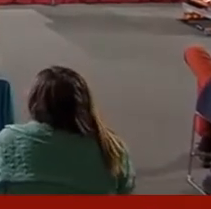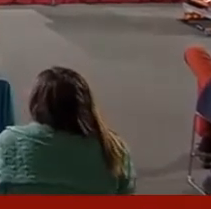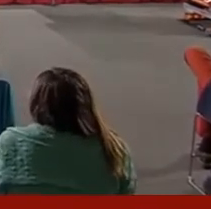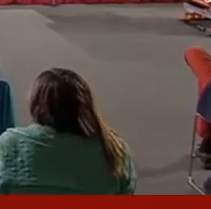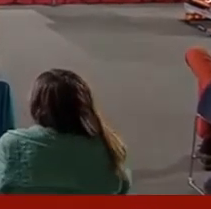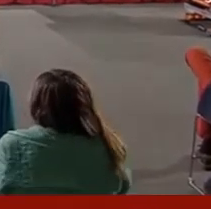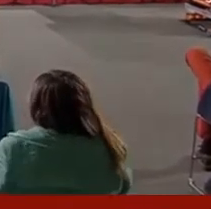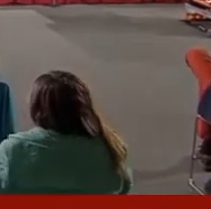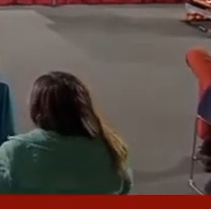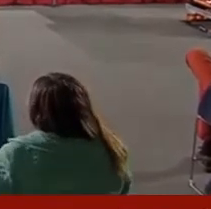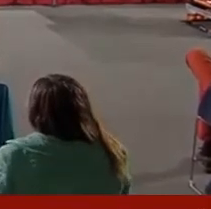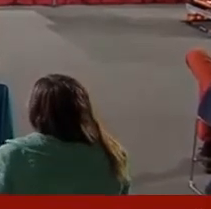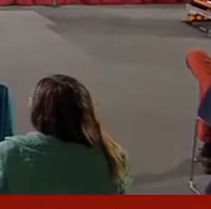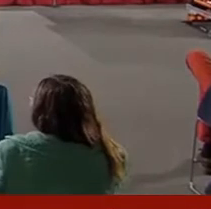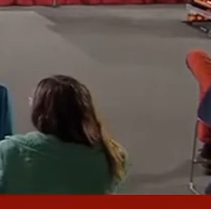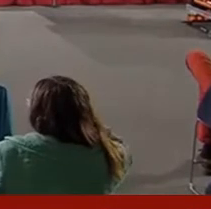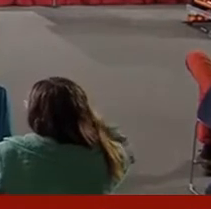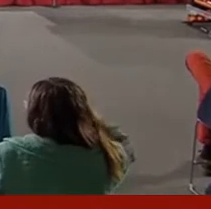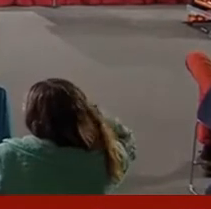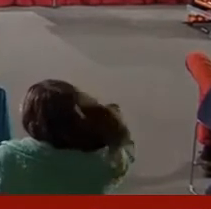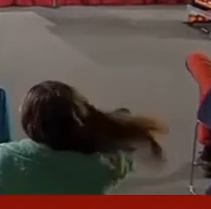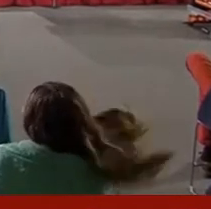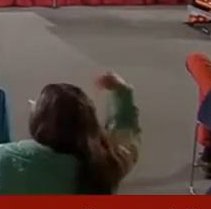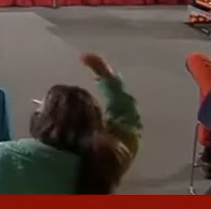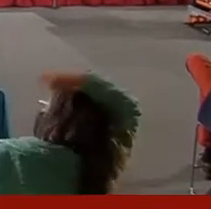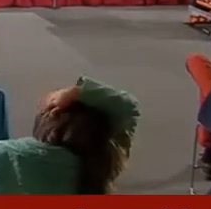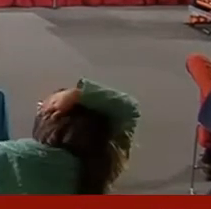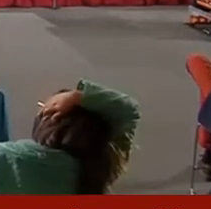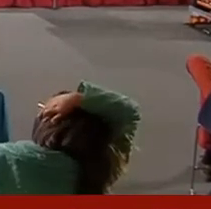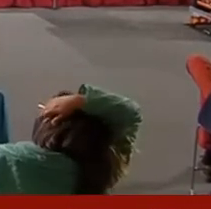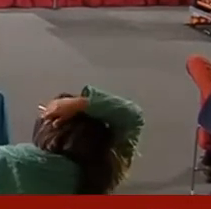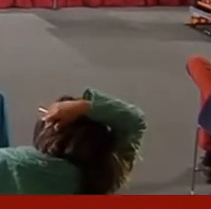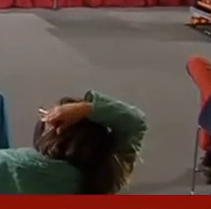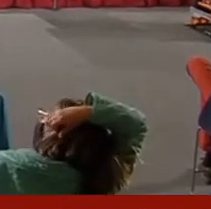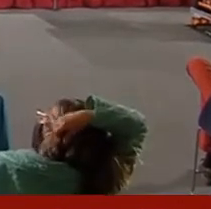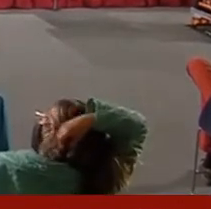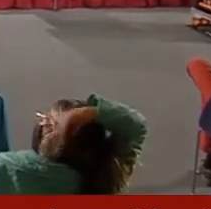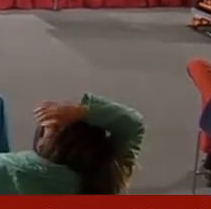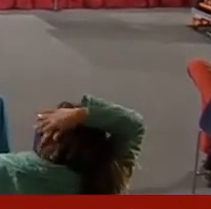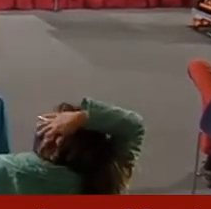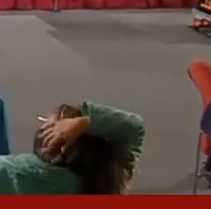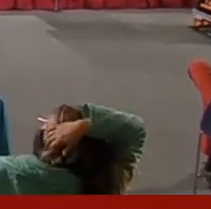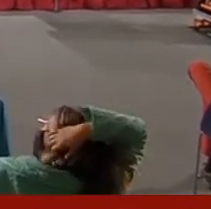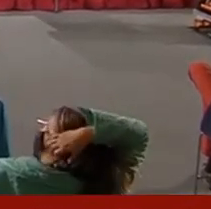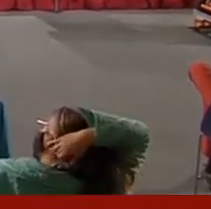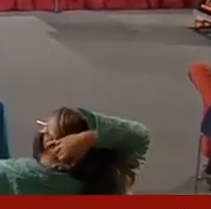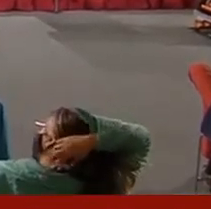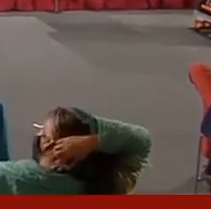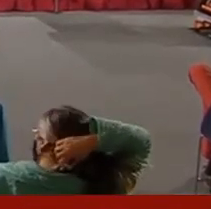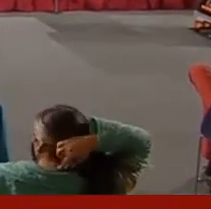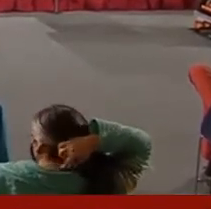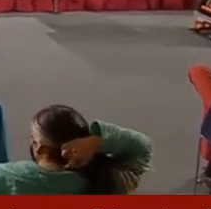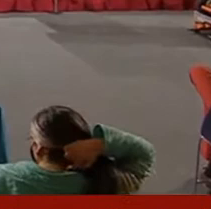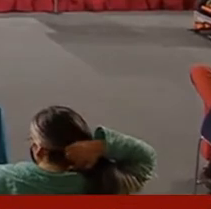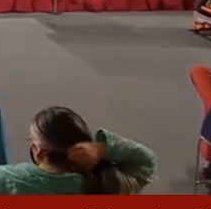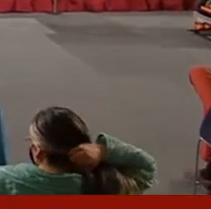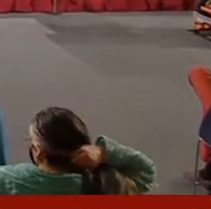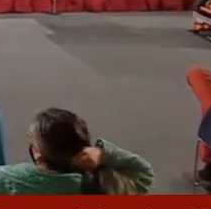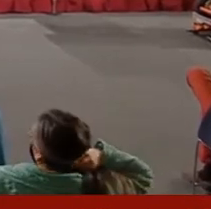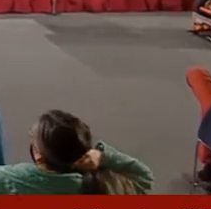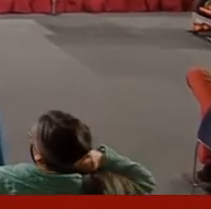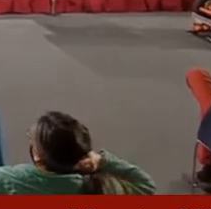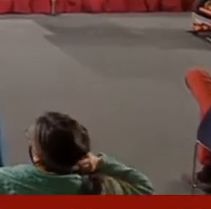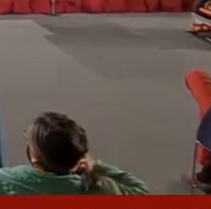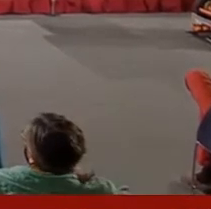Está firmada por 650 personalidades, intelectuales, académicos, gente del Grupo Nexos y de Letras